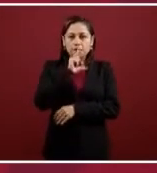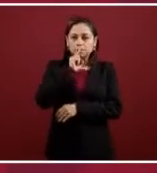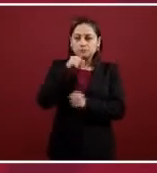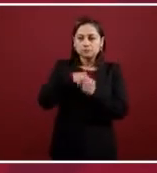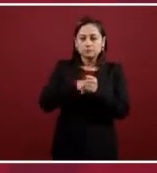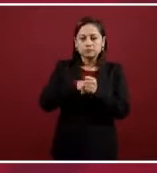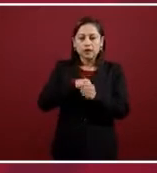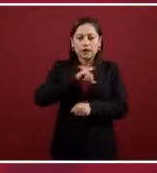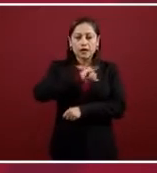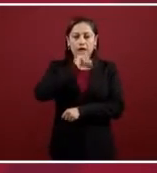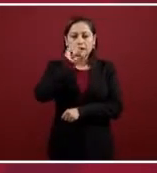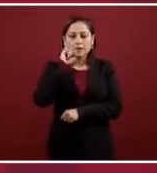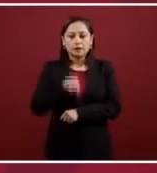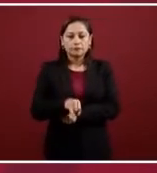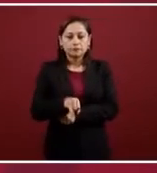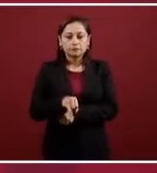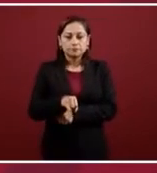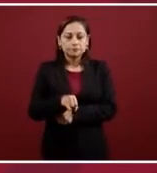así,